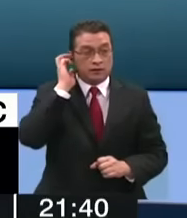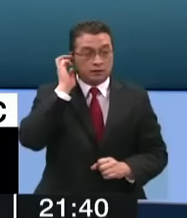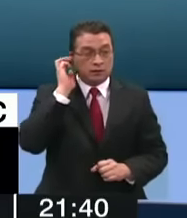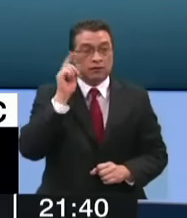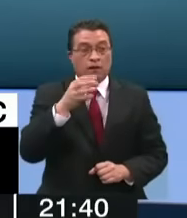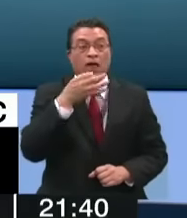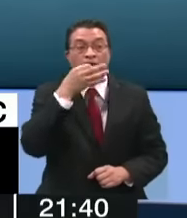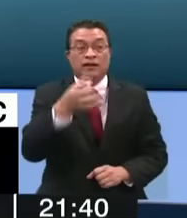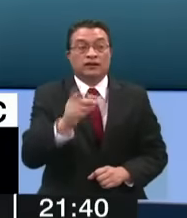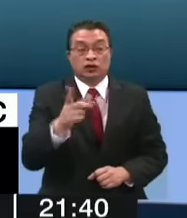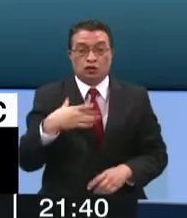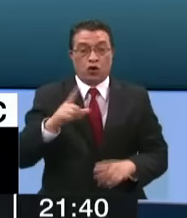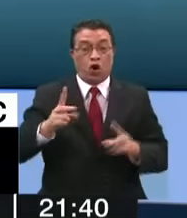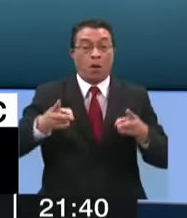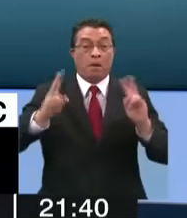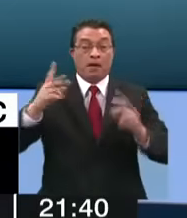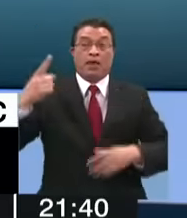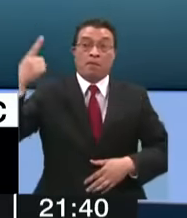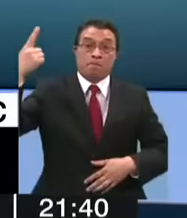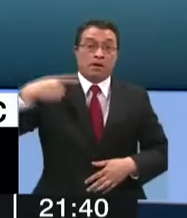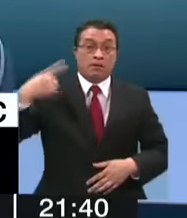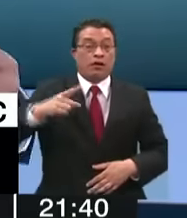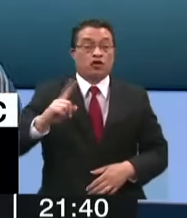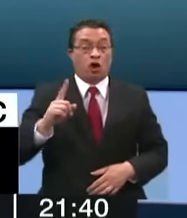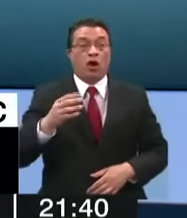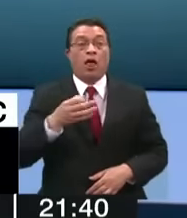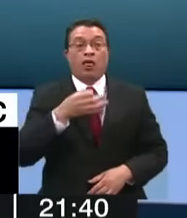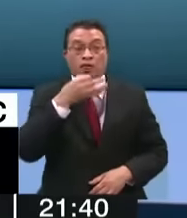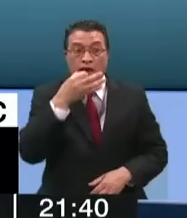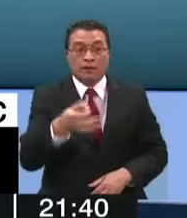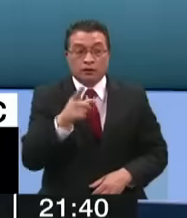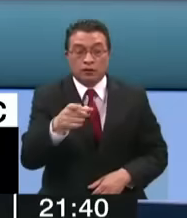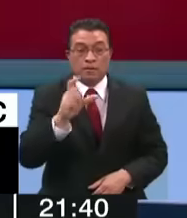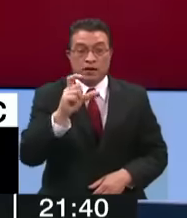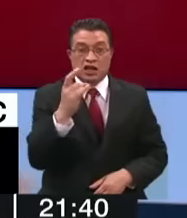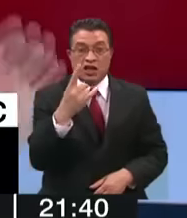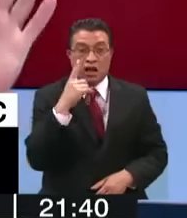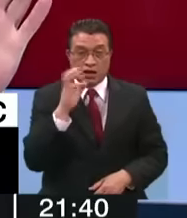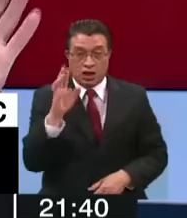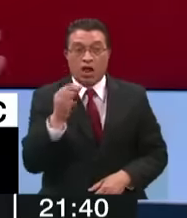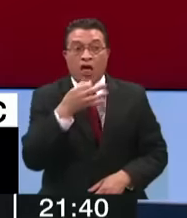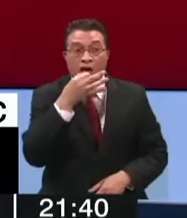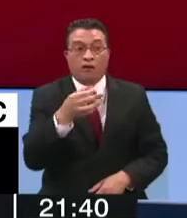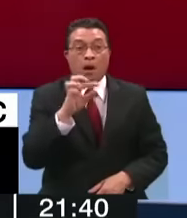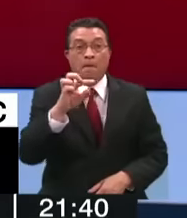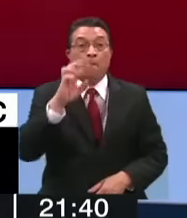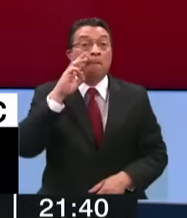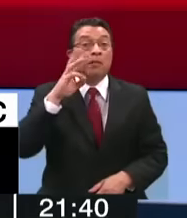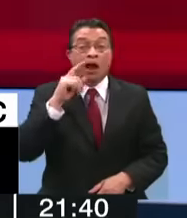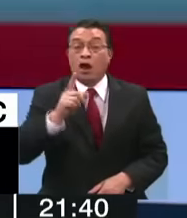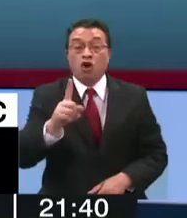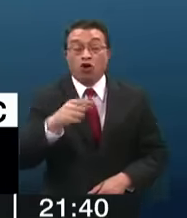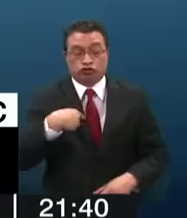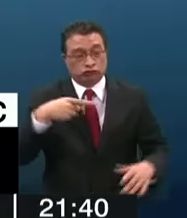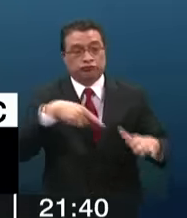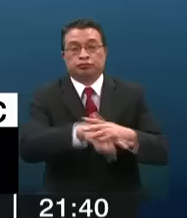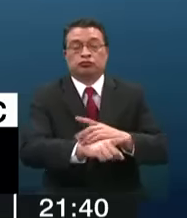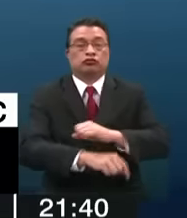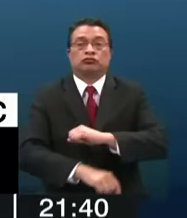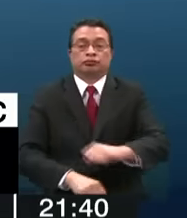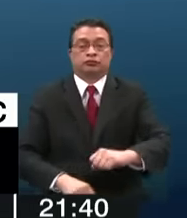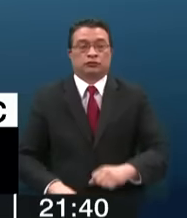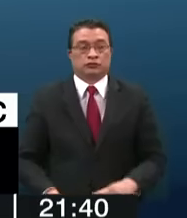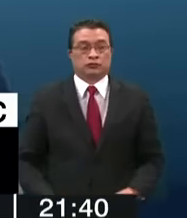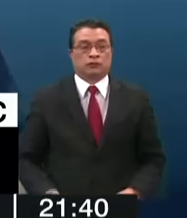cuando dice no vamos a permitir que nos pauteen, sino también al propio Alejandro Guillé, que señaló si no hay primarias, yo no voy como candidato. Pero